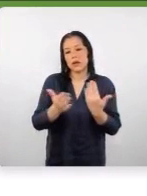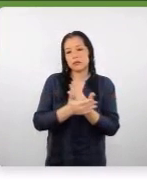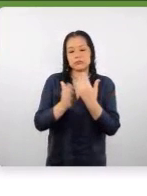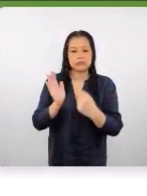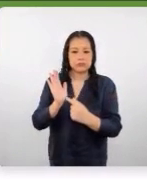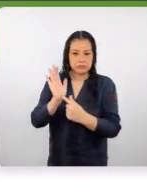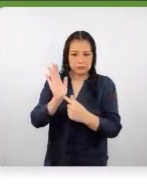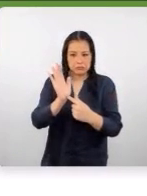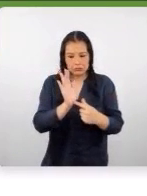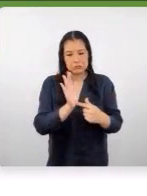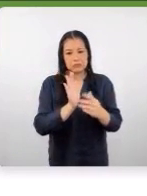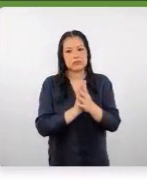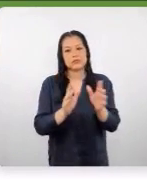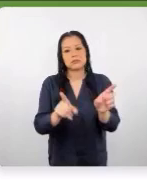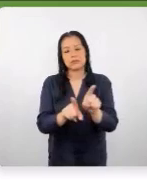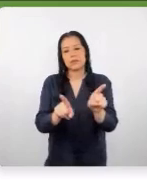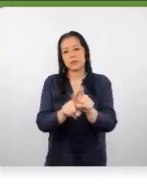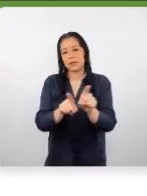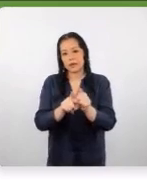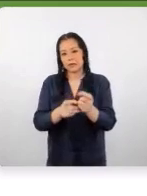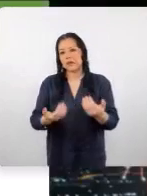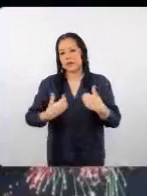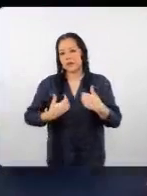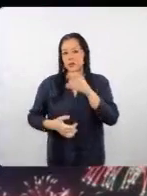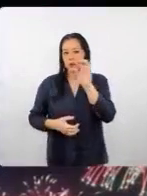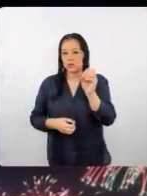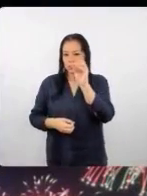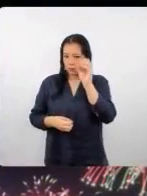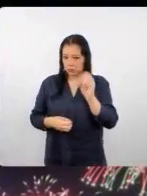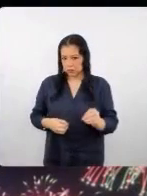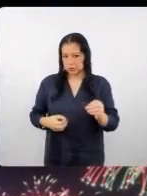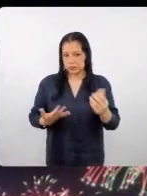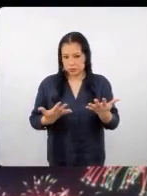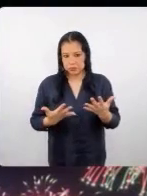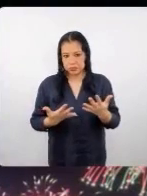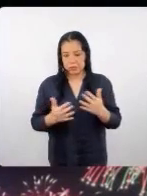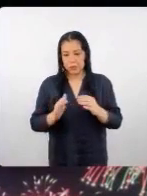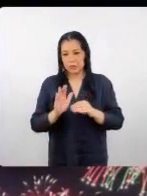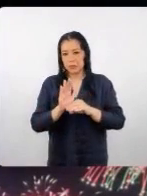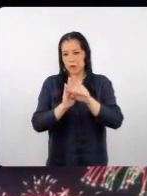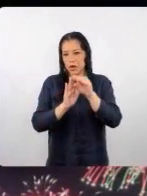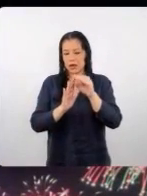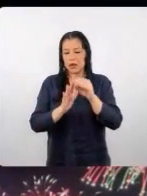y por lo cual también tiene unos porcentajes elevados.